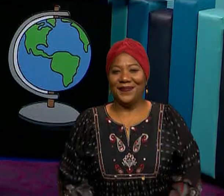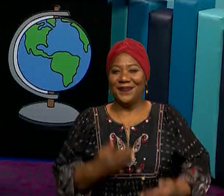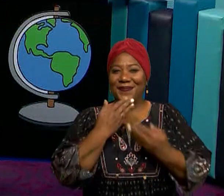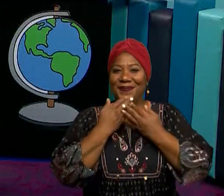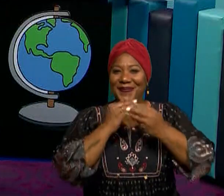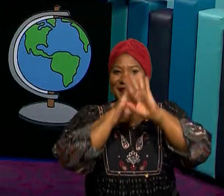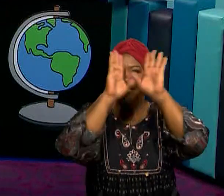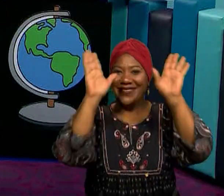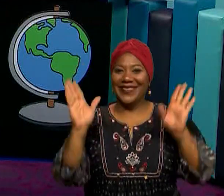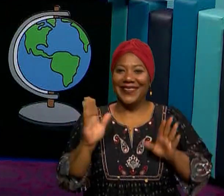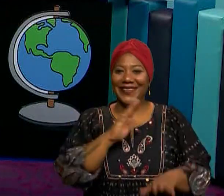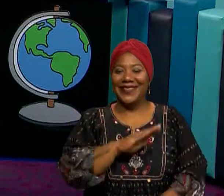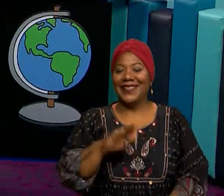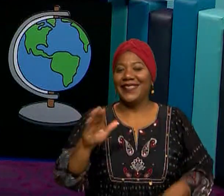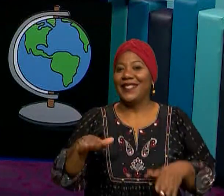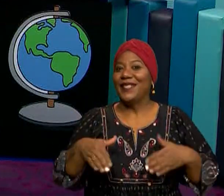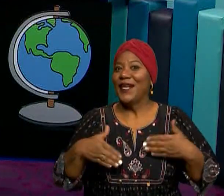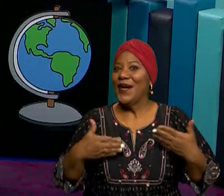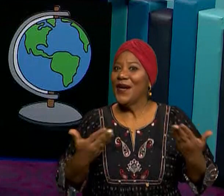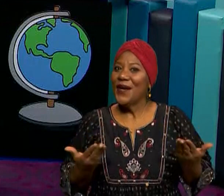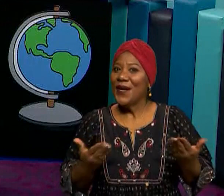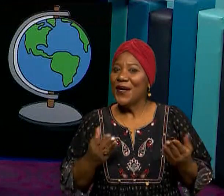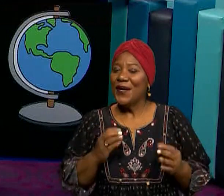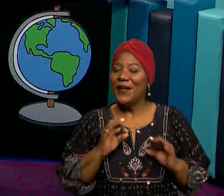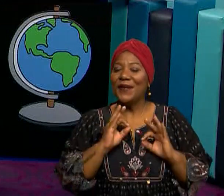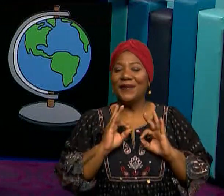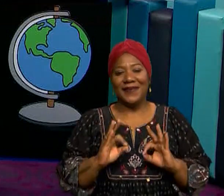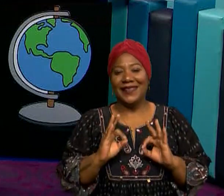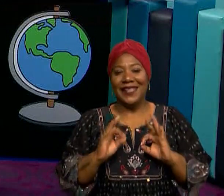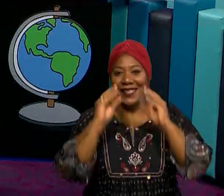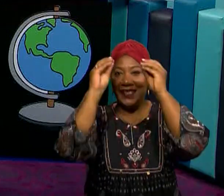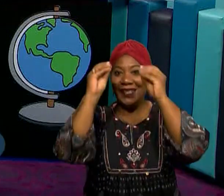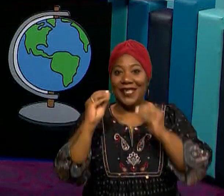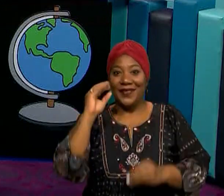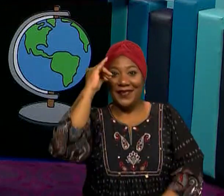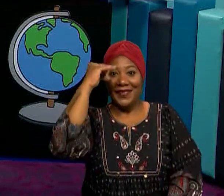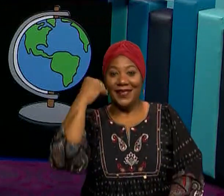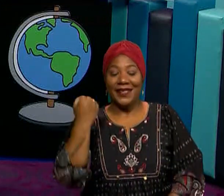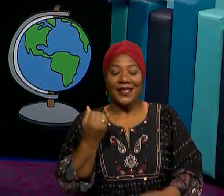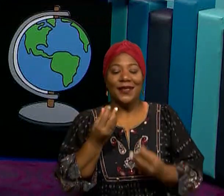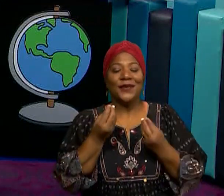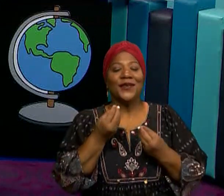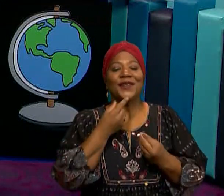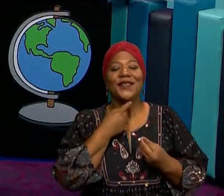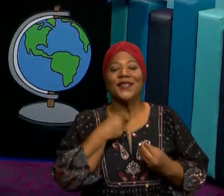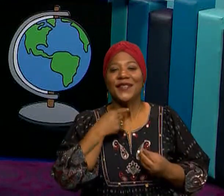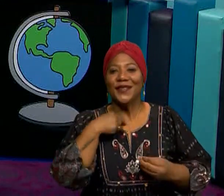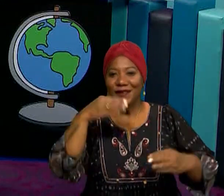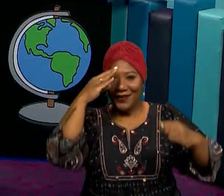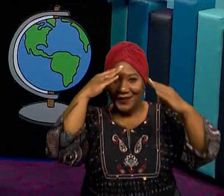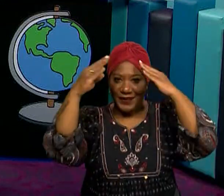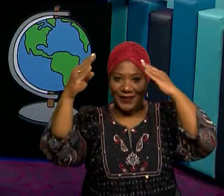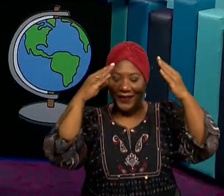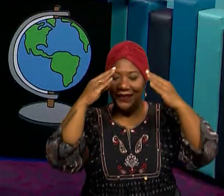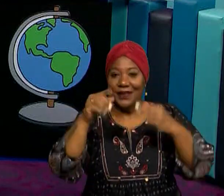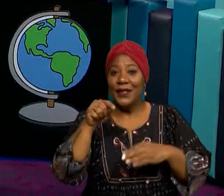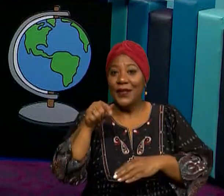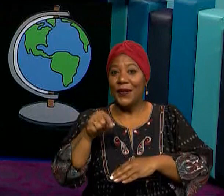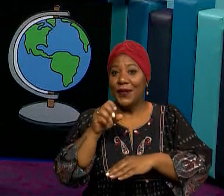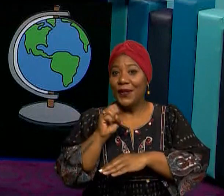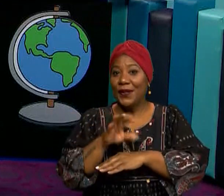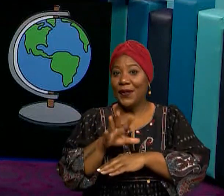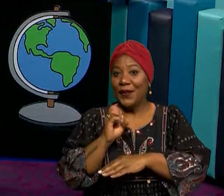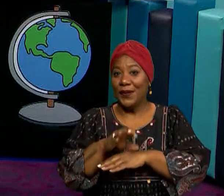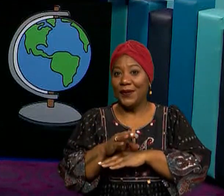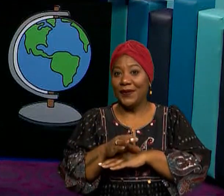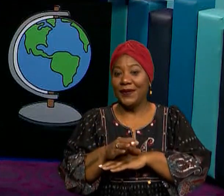Buenos días, chicos, ¿cómo están? Un placer saludarlos. Soy la maestra Yulixa Rodríguez y realizaremos los ajustes